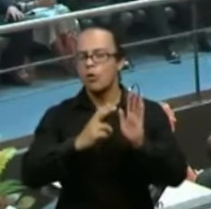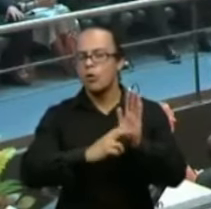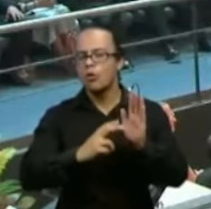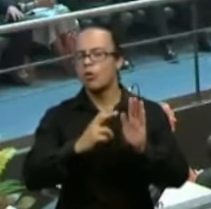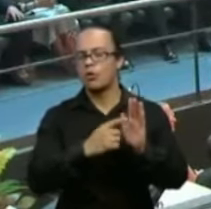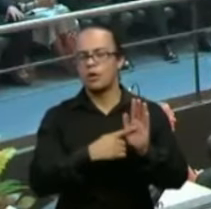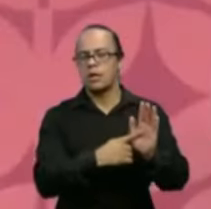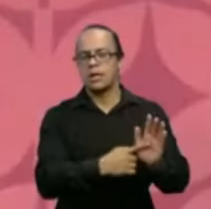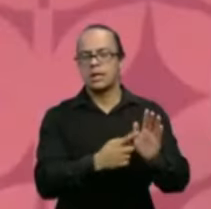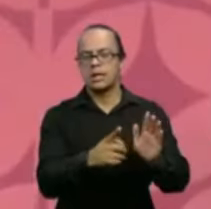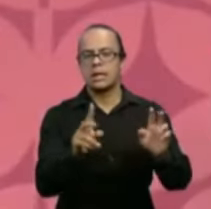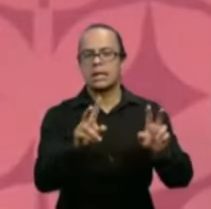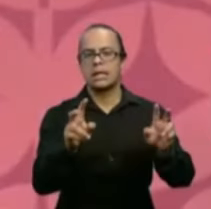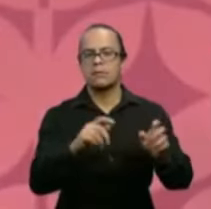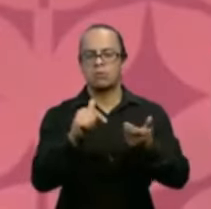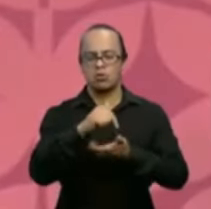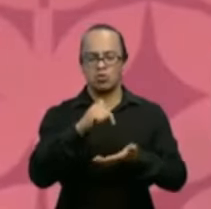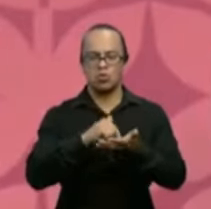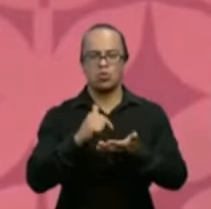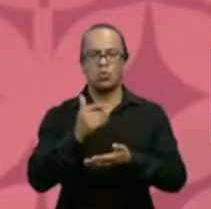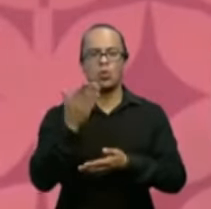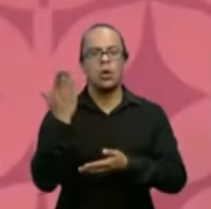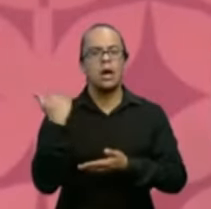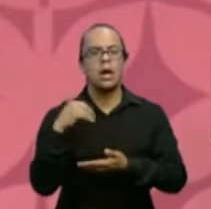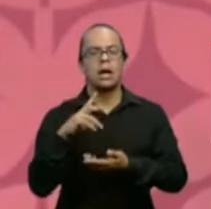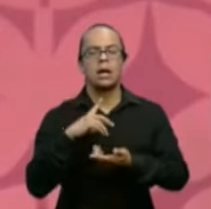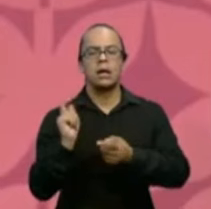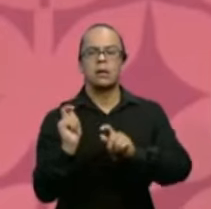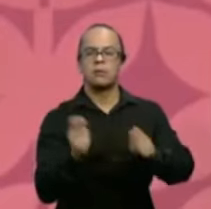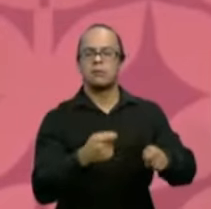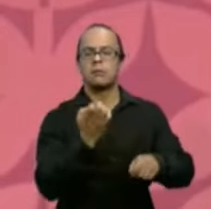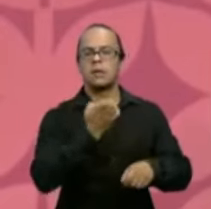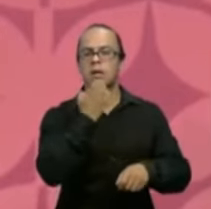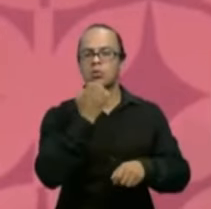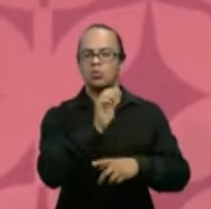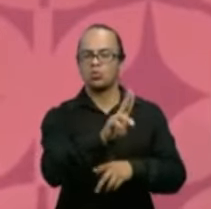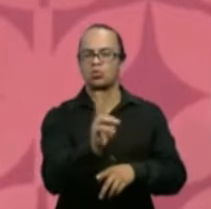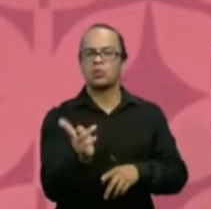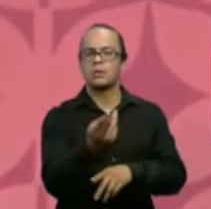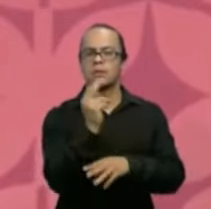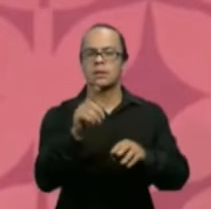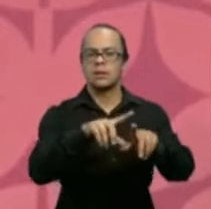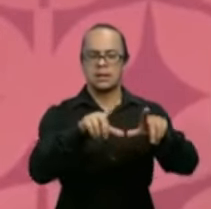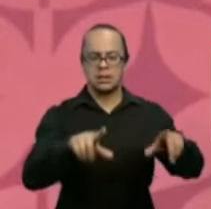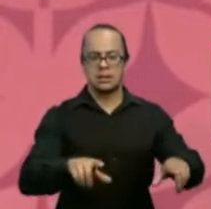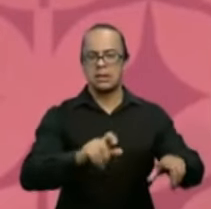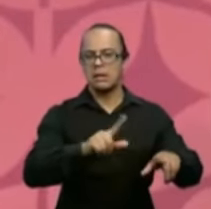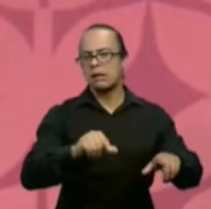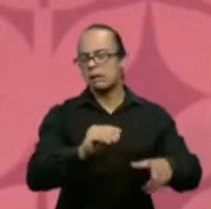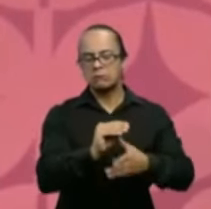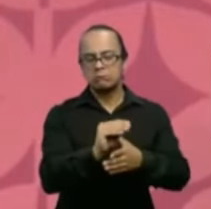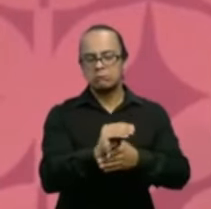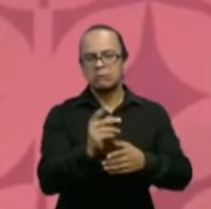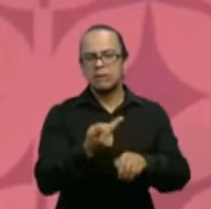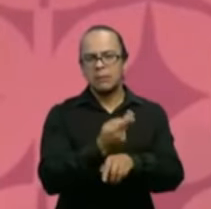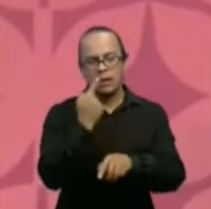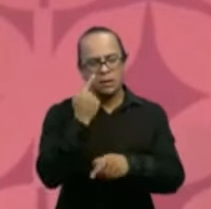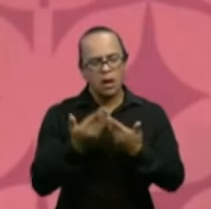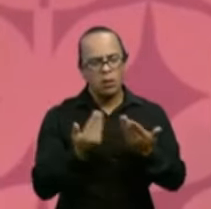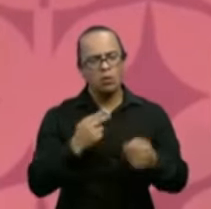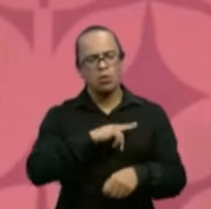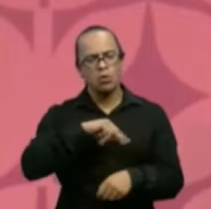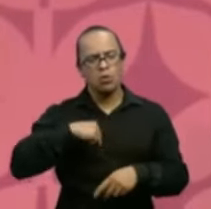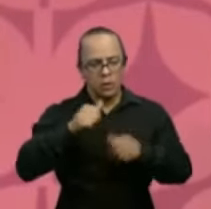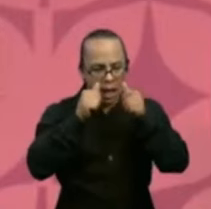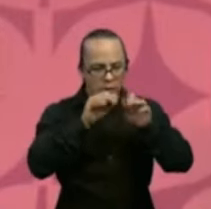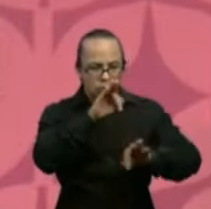del espacio que había quedado otorgado para una escuela, una universidad, y que no se ha logrado. Estamos en eso y